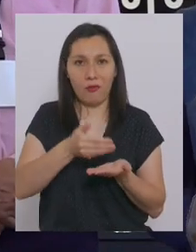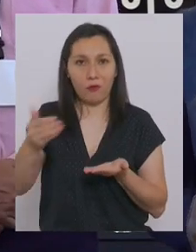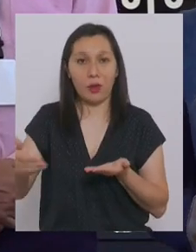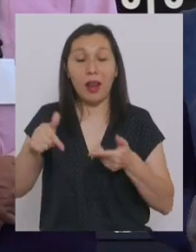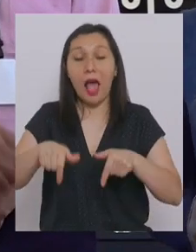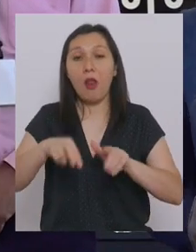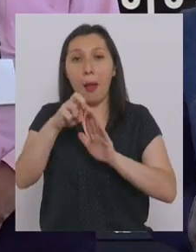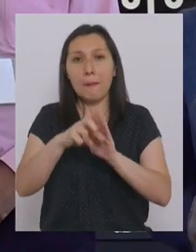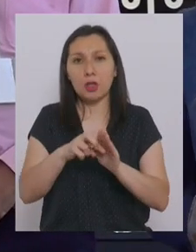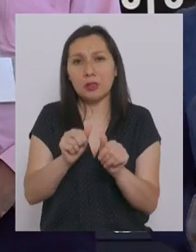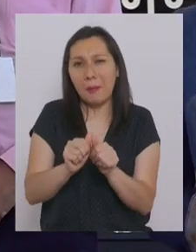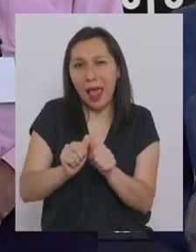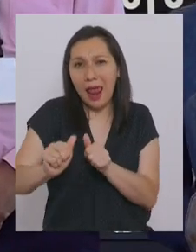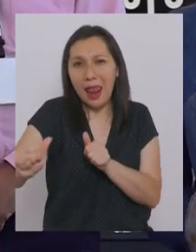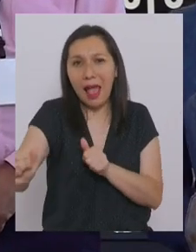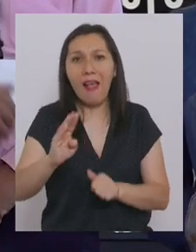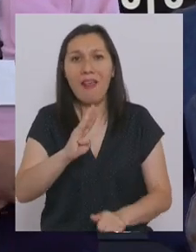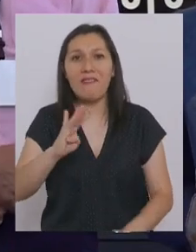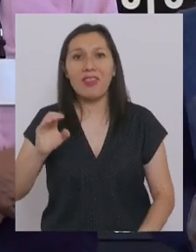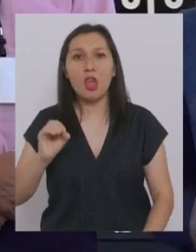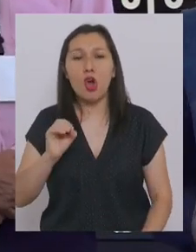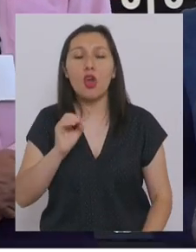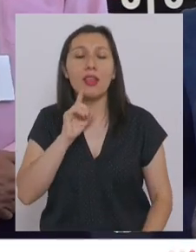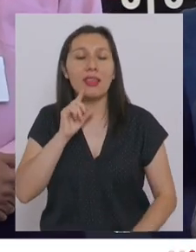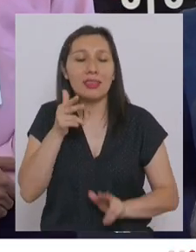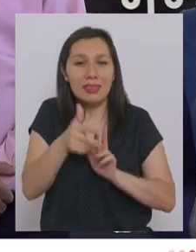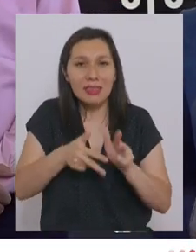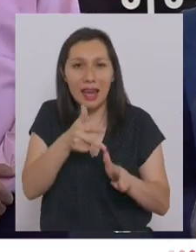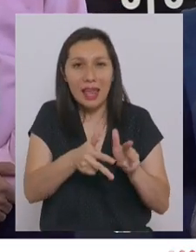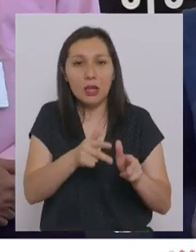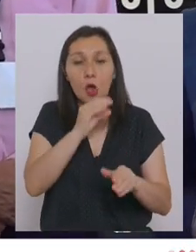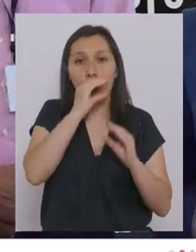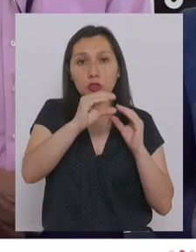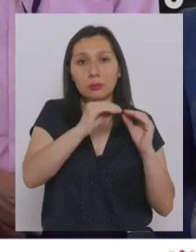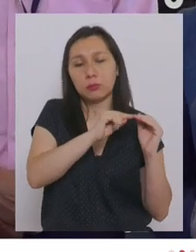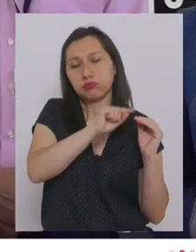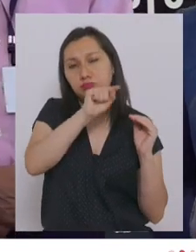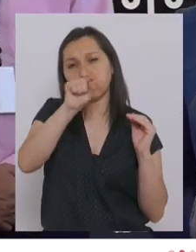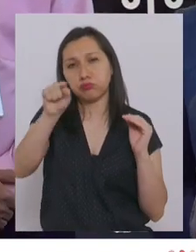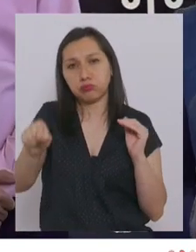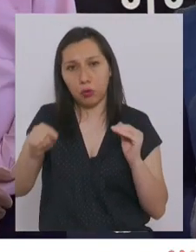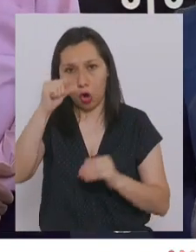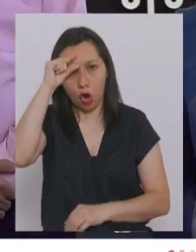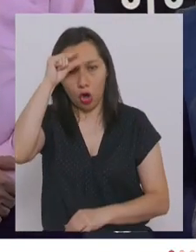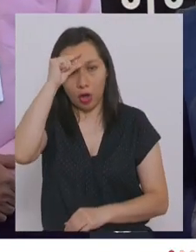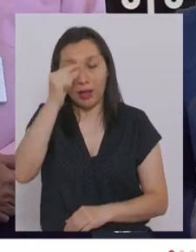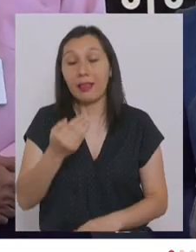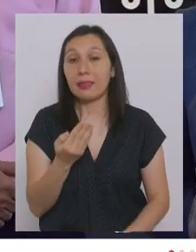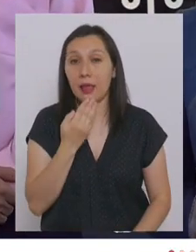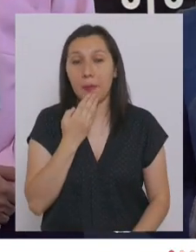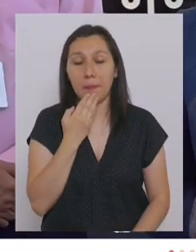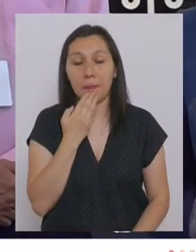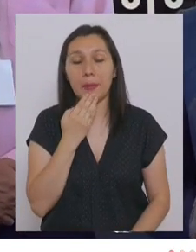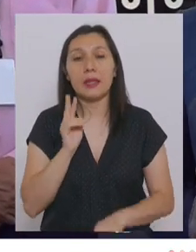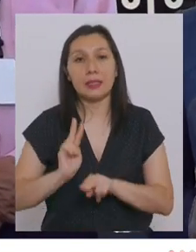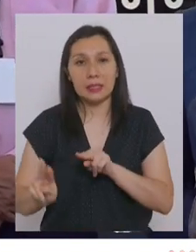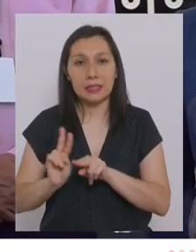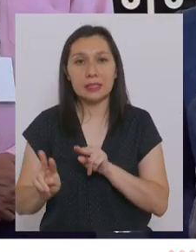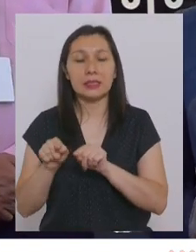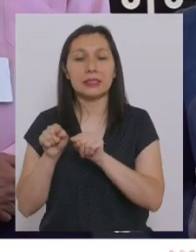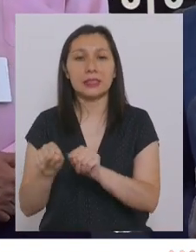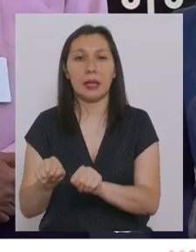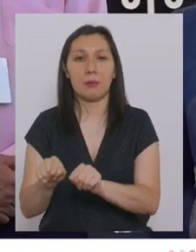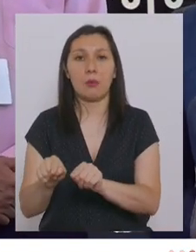un proyecto de extender el biotren desde Concepción hasta Coronel y también hicimos